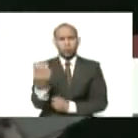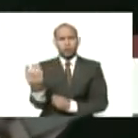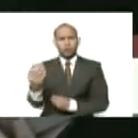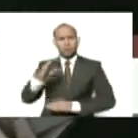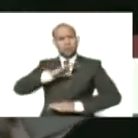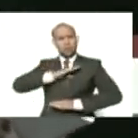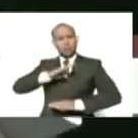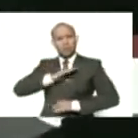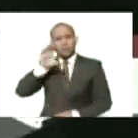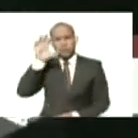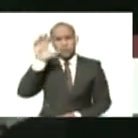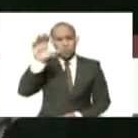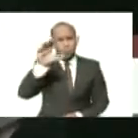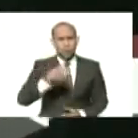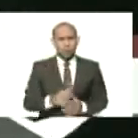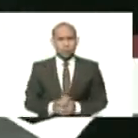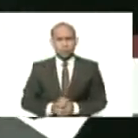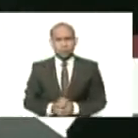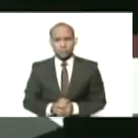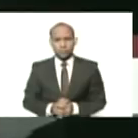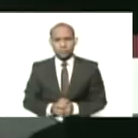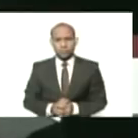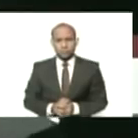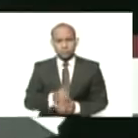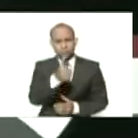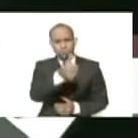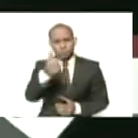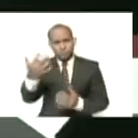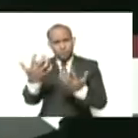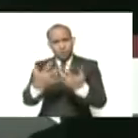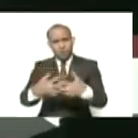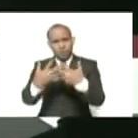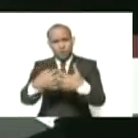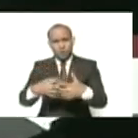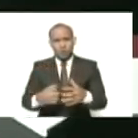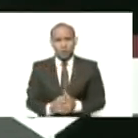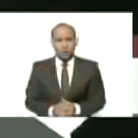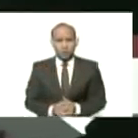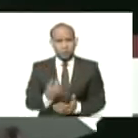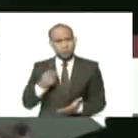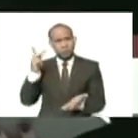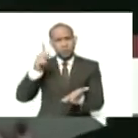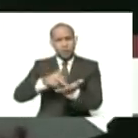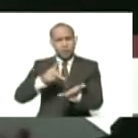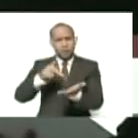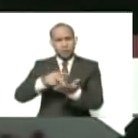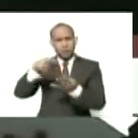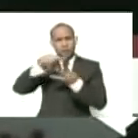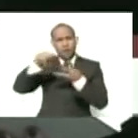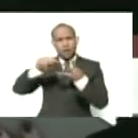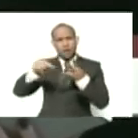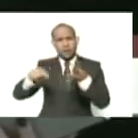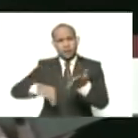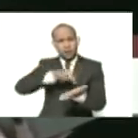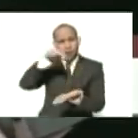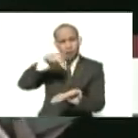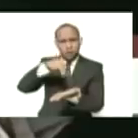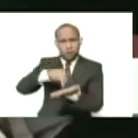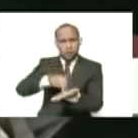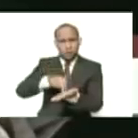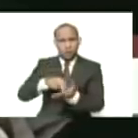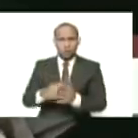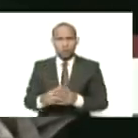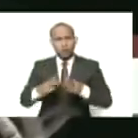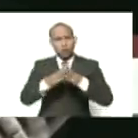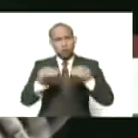del país. Los empresarios hemos participado a nivel nacional en todas